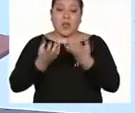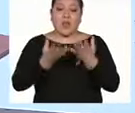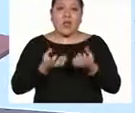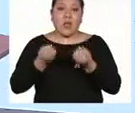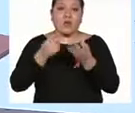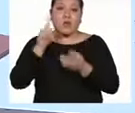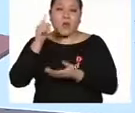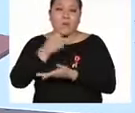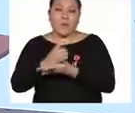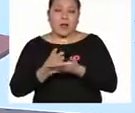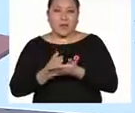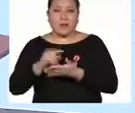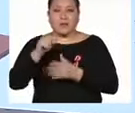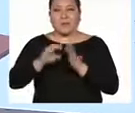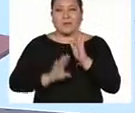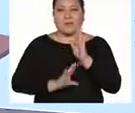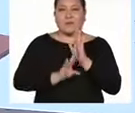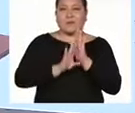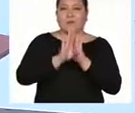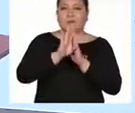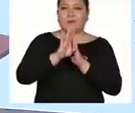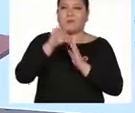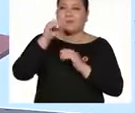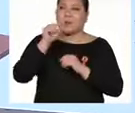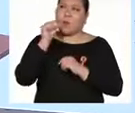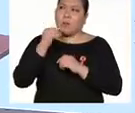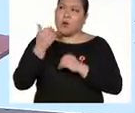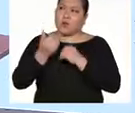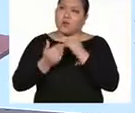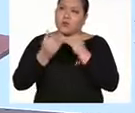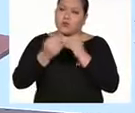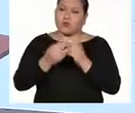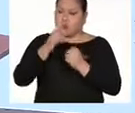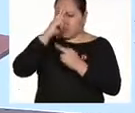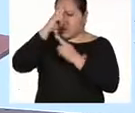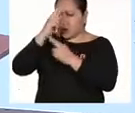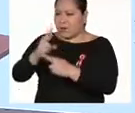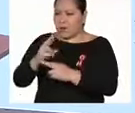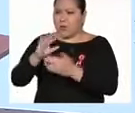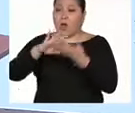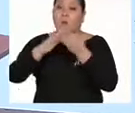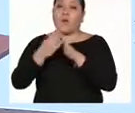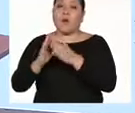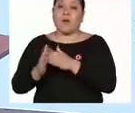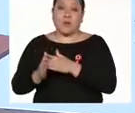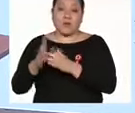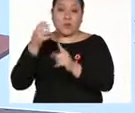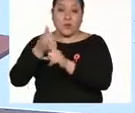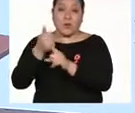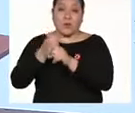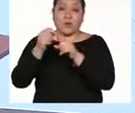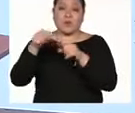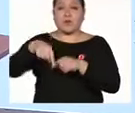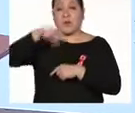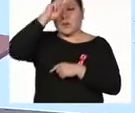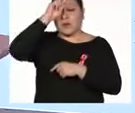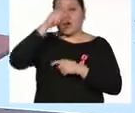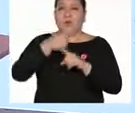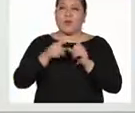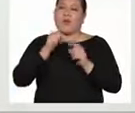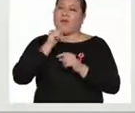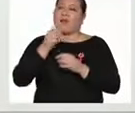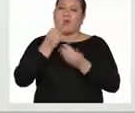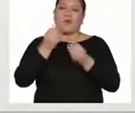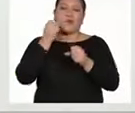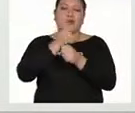se ha avanzado en el reconocimiento y trato respetuoso a pueblos originarios del Perú, pero nos queda mucho todavía para erradicar la